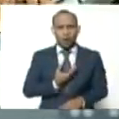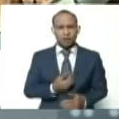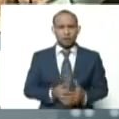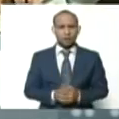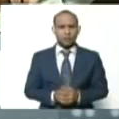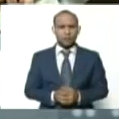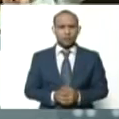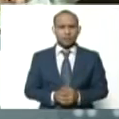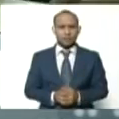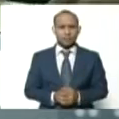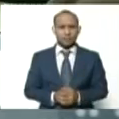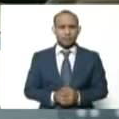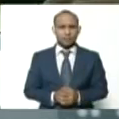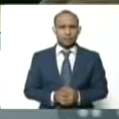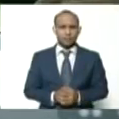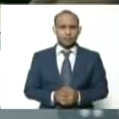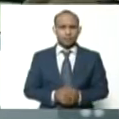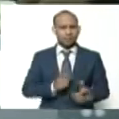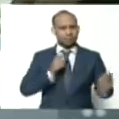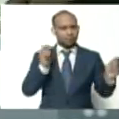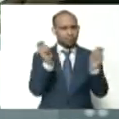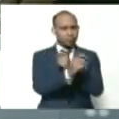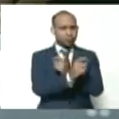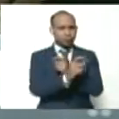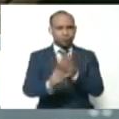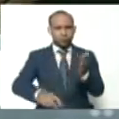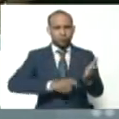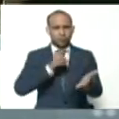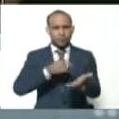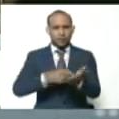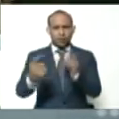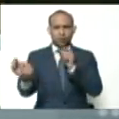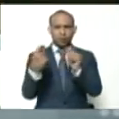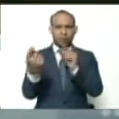alcaldes. Derogada, en debate,